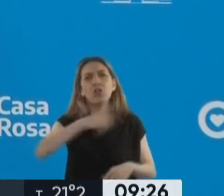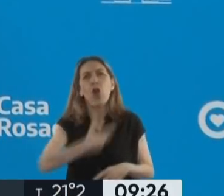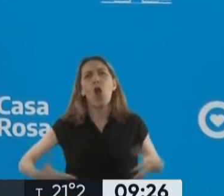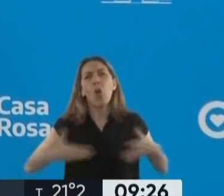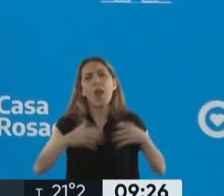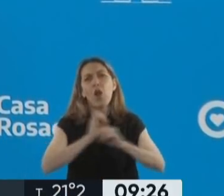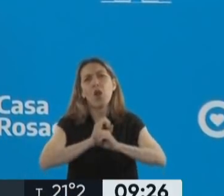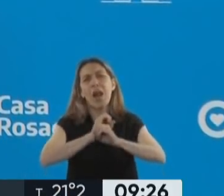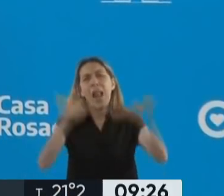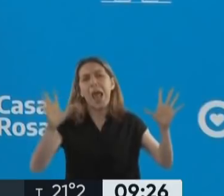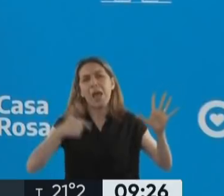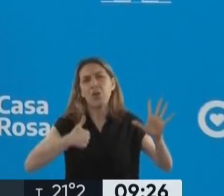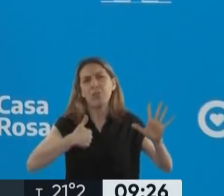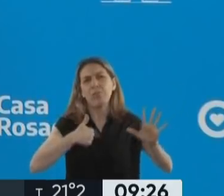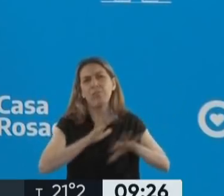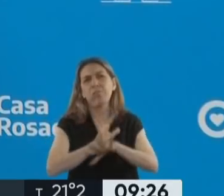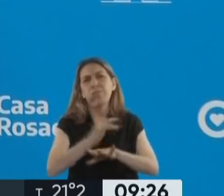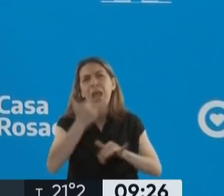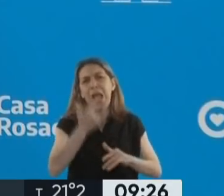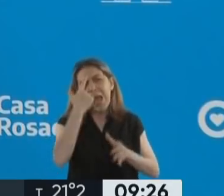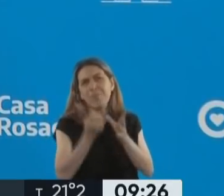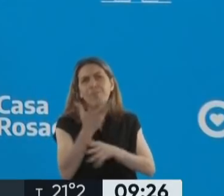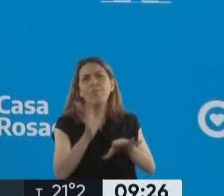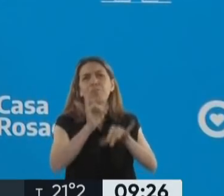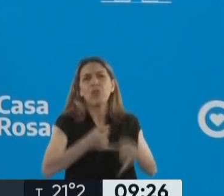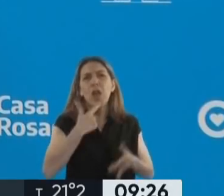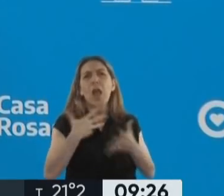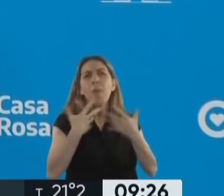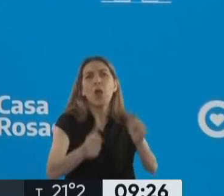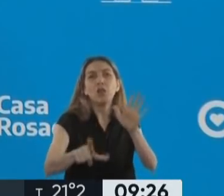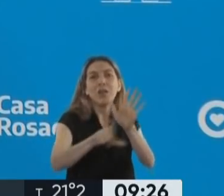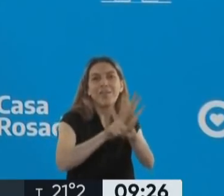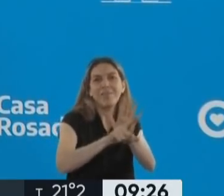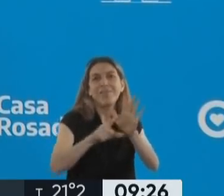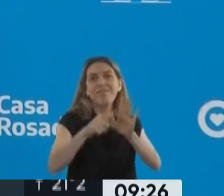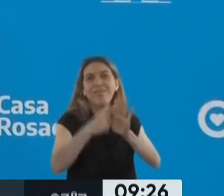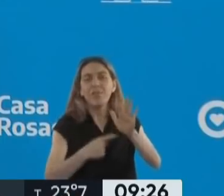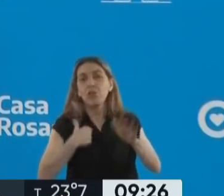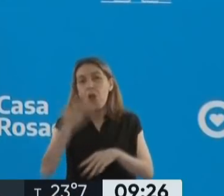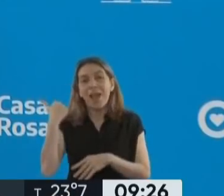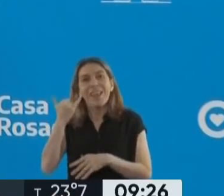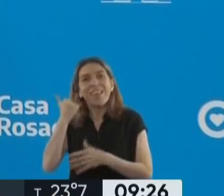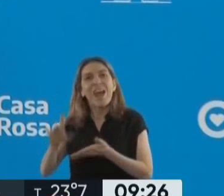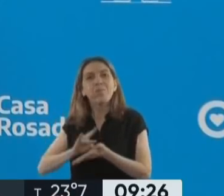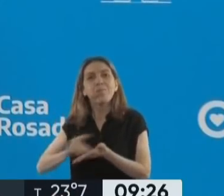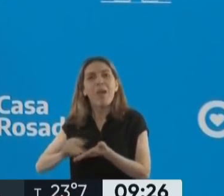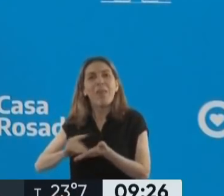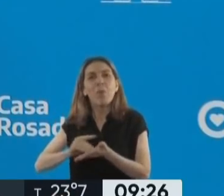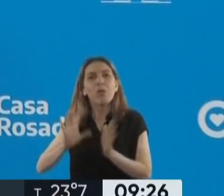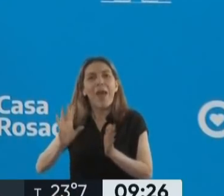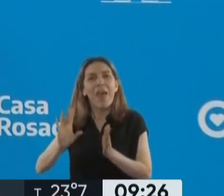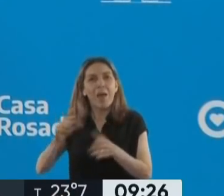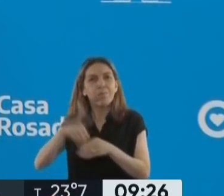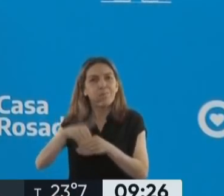muy clara y muy definida en actos, en leyes. He votado como diputada como parte de